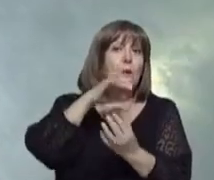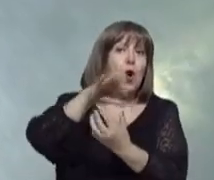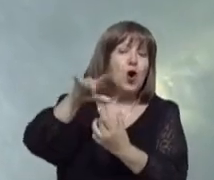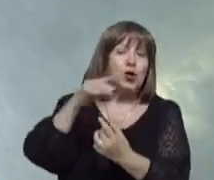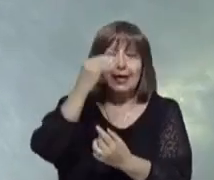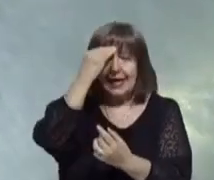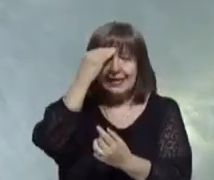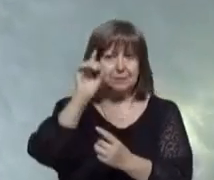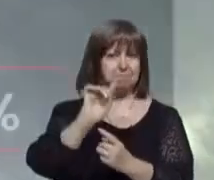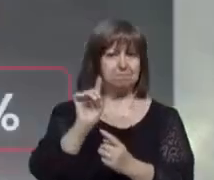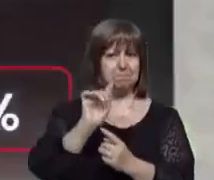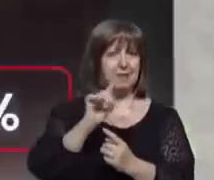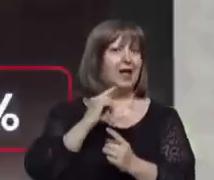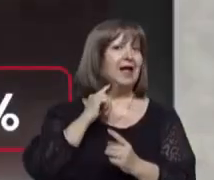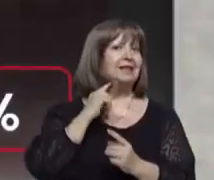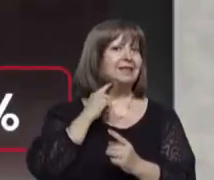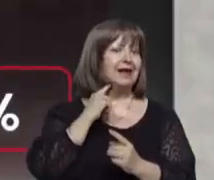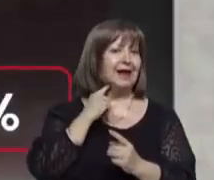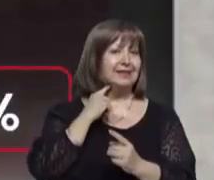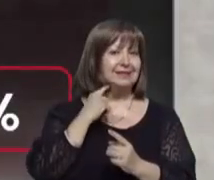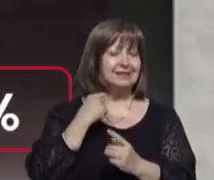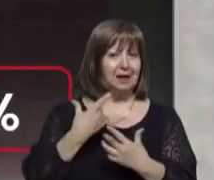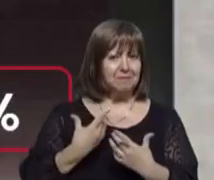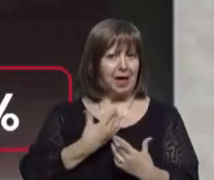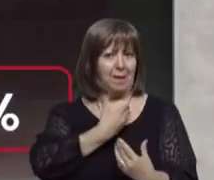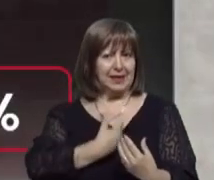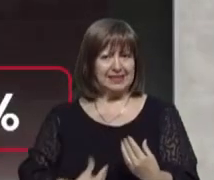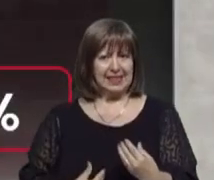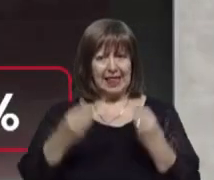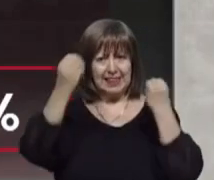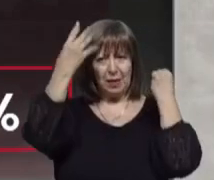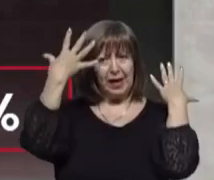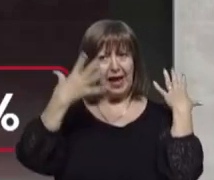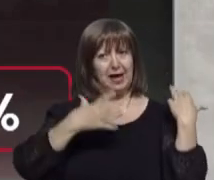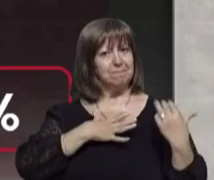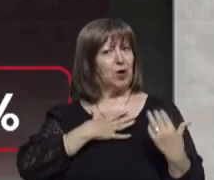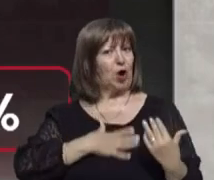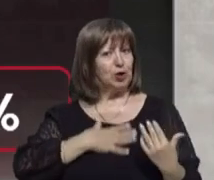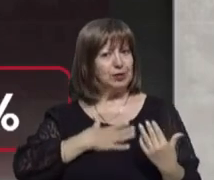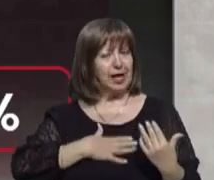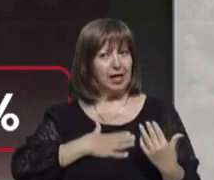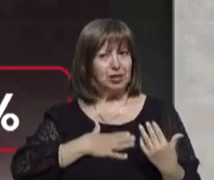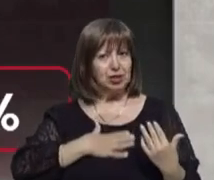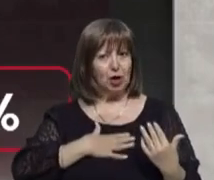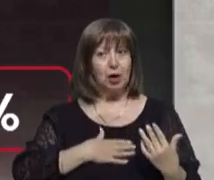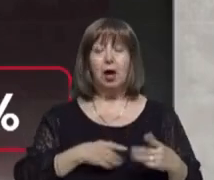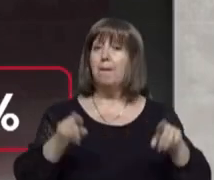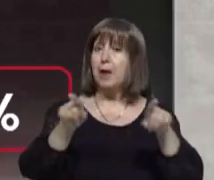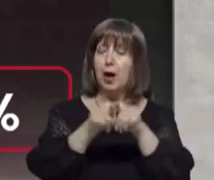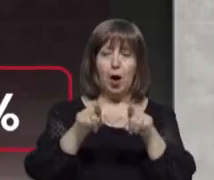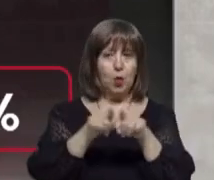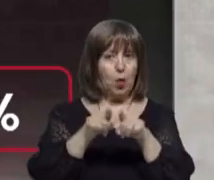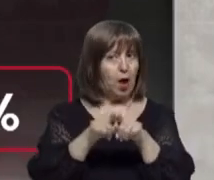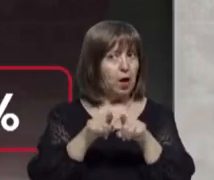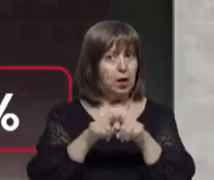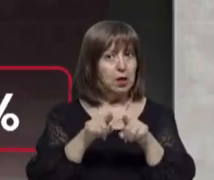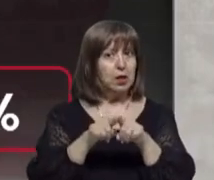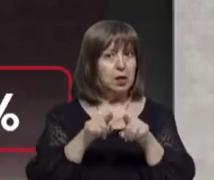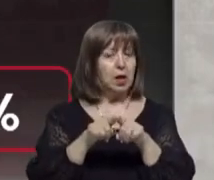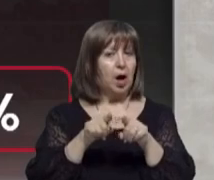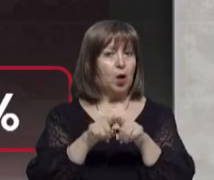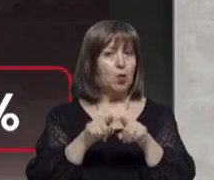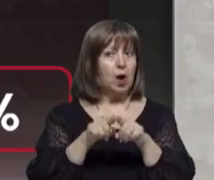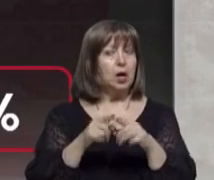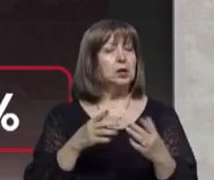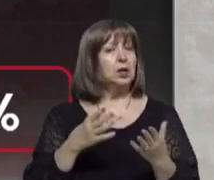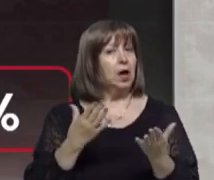número que en principio fue celebrado por el presidente de la nación, pero que sigue siendo muy duro en lo que tiene que ver con